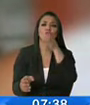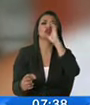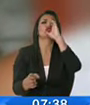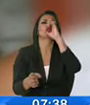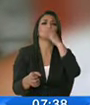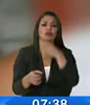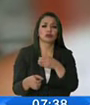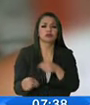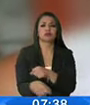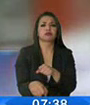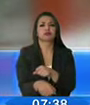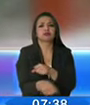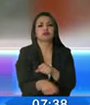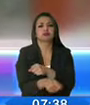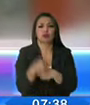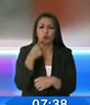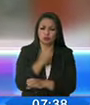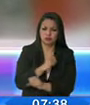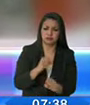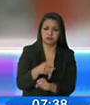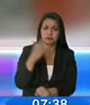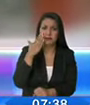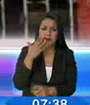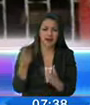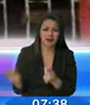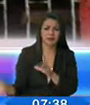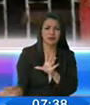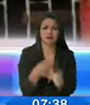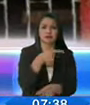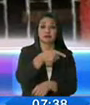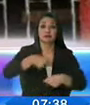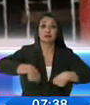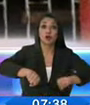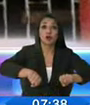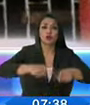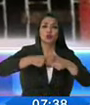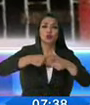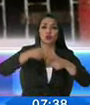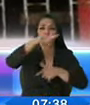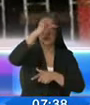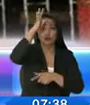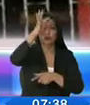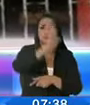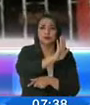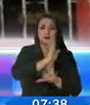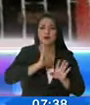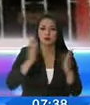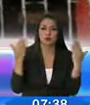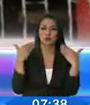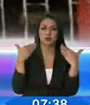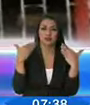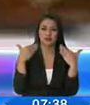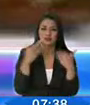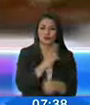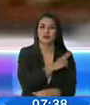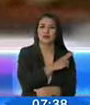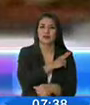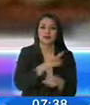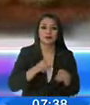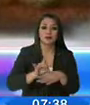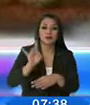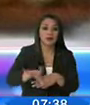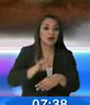puso mal, dice, la mamá cogió una moto y se lo llevó de urgencia al universitario. Ya, pero dejó a los otros porque según